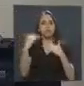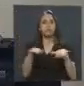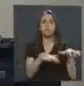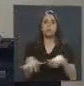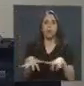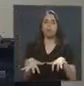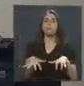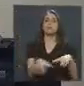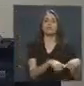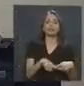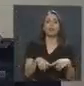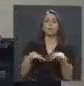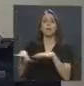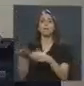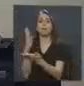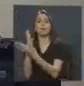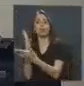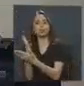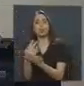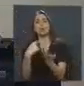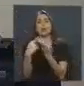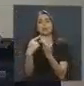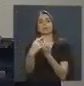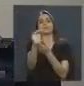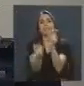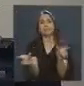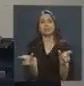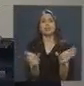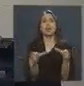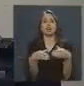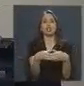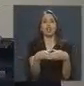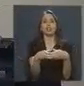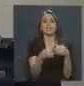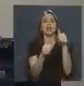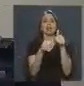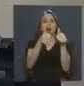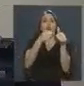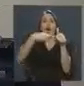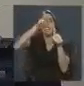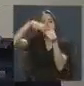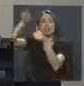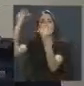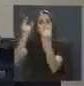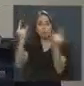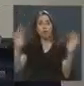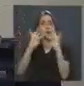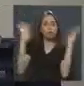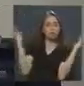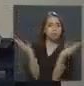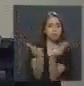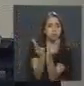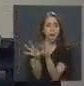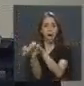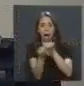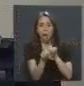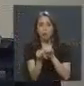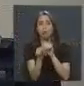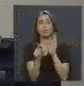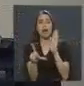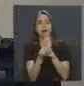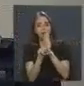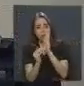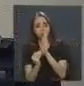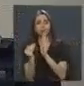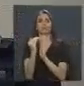social estudiantil, los distintos actores del Consejo de Rectores, y se llegarán los acuerdos necesarios para avanzar en esta ley. Estoy cierto, en